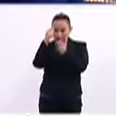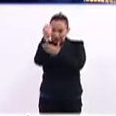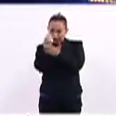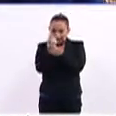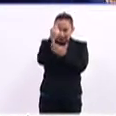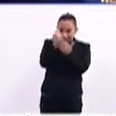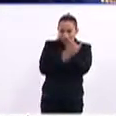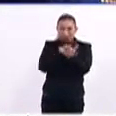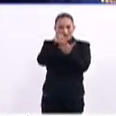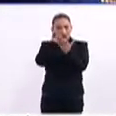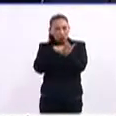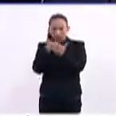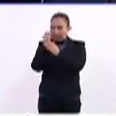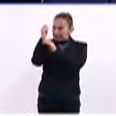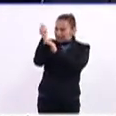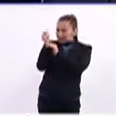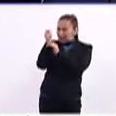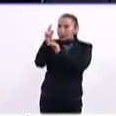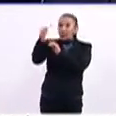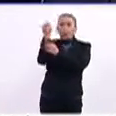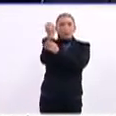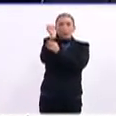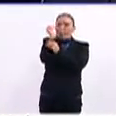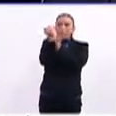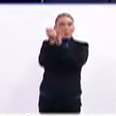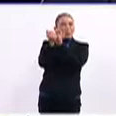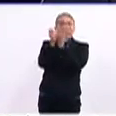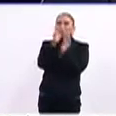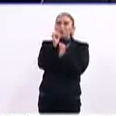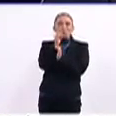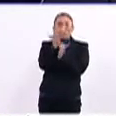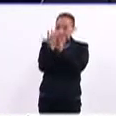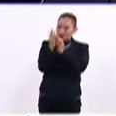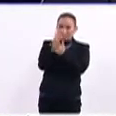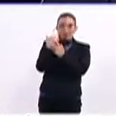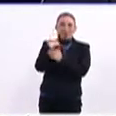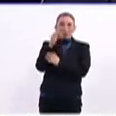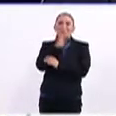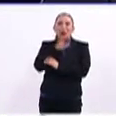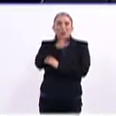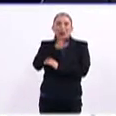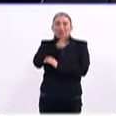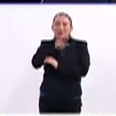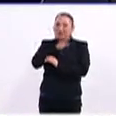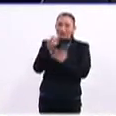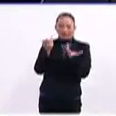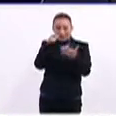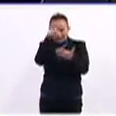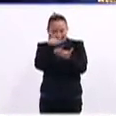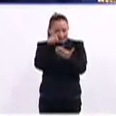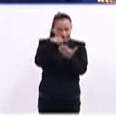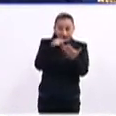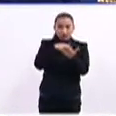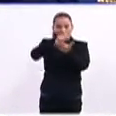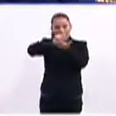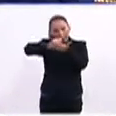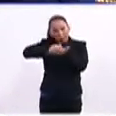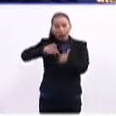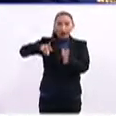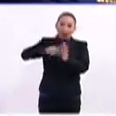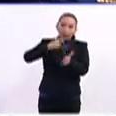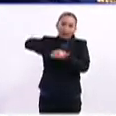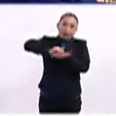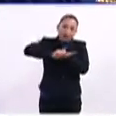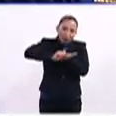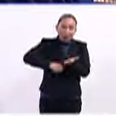cesar. Toda la pintura estaba completa, pero la mano no quedaba y no quedaba. Y de tanto que la había borrado y vuelto